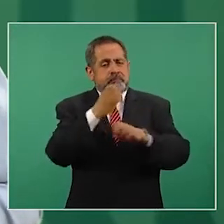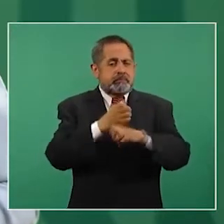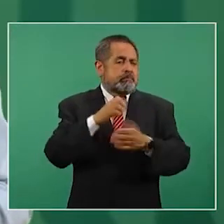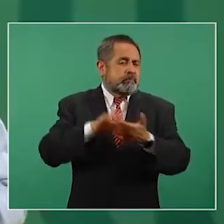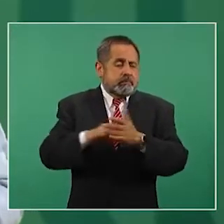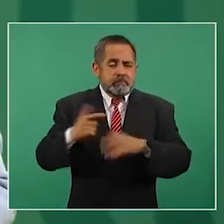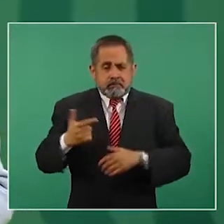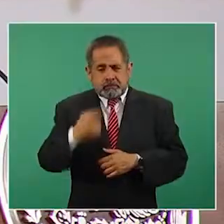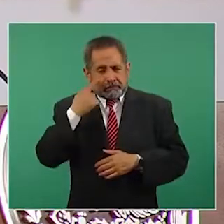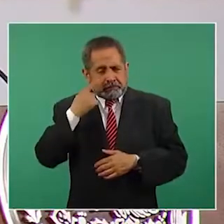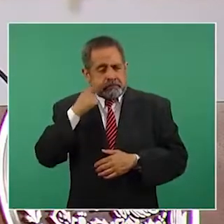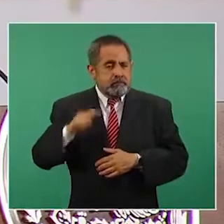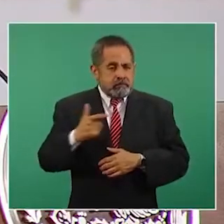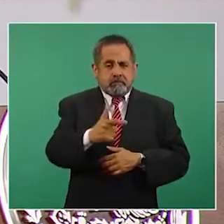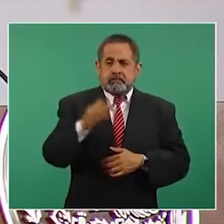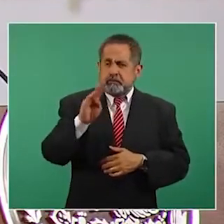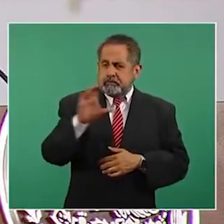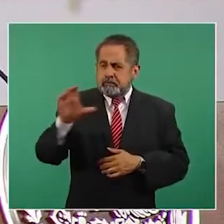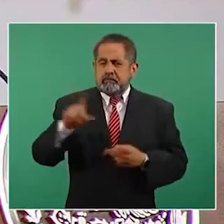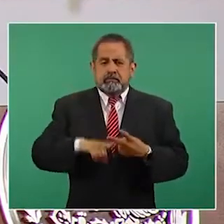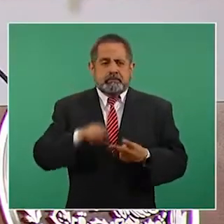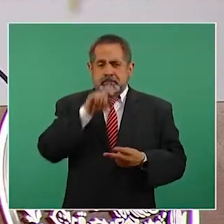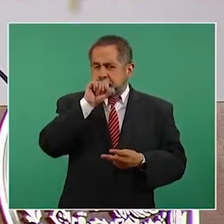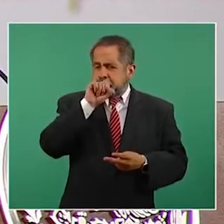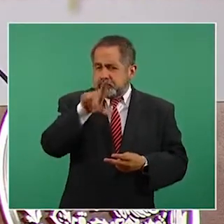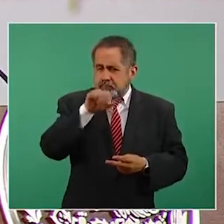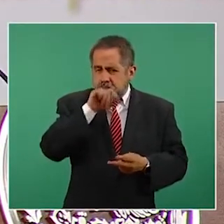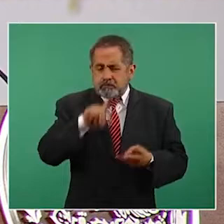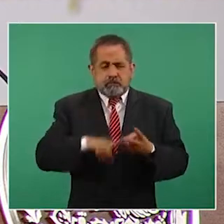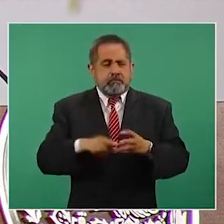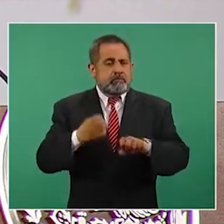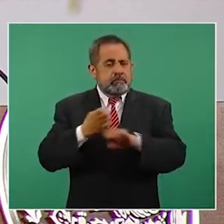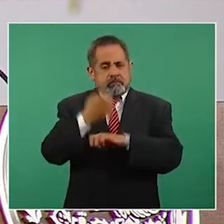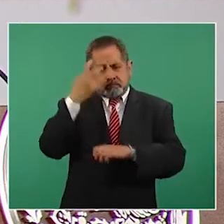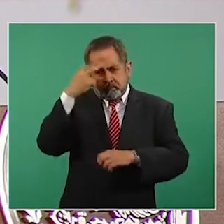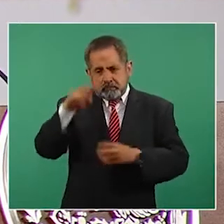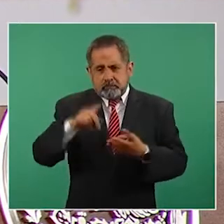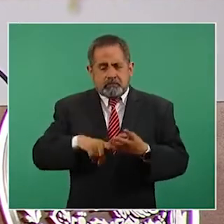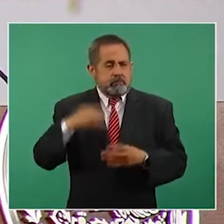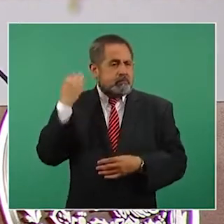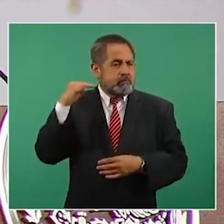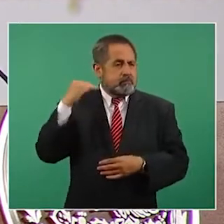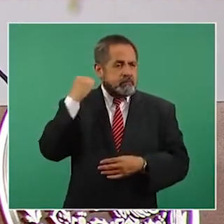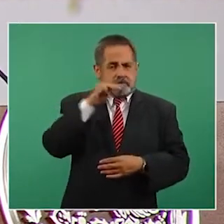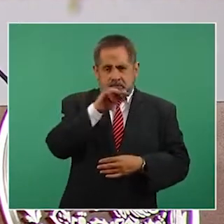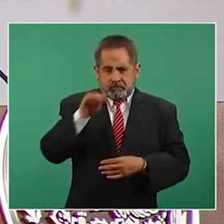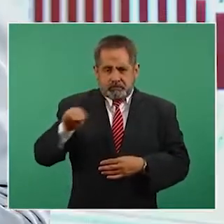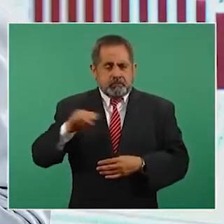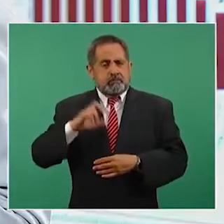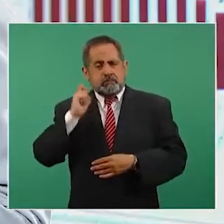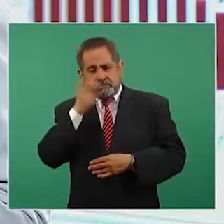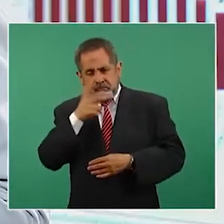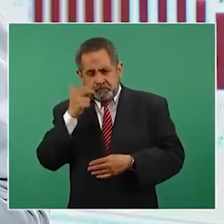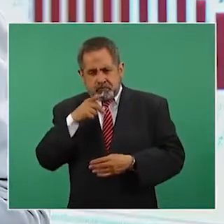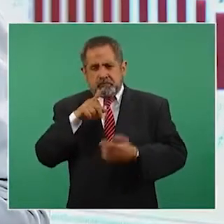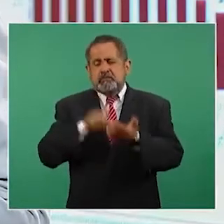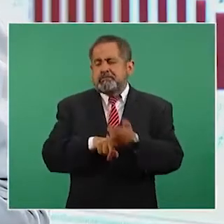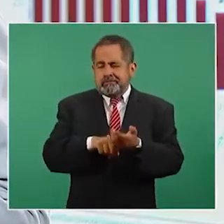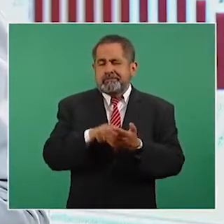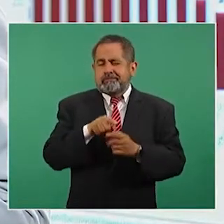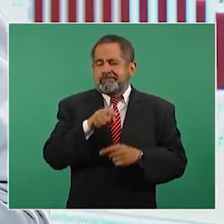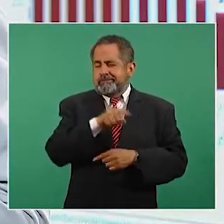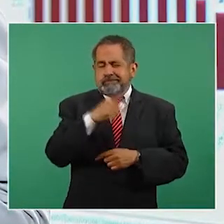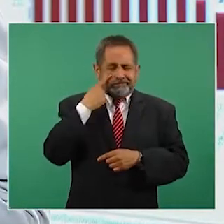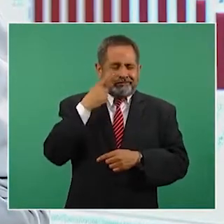Guanajuato, Baja California, Jalisco, Estado de México, Michoacán y Chihuahua. Hay que